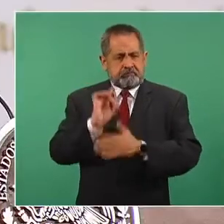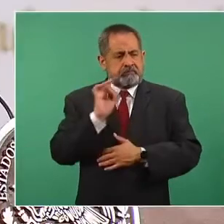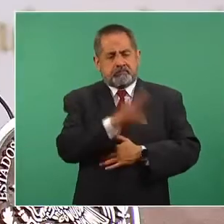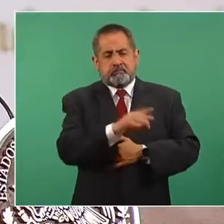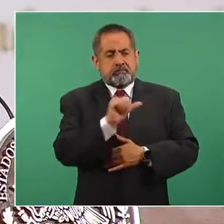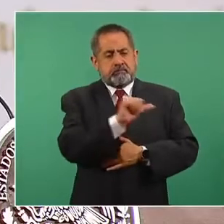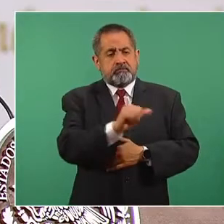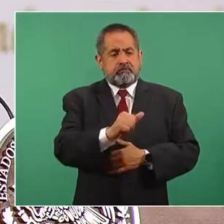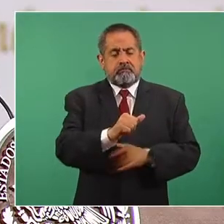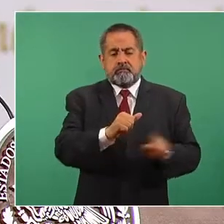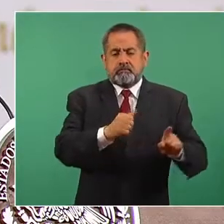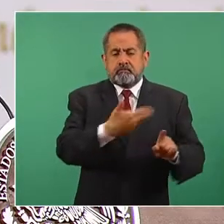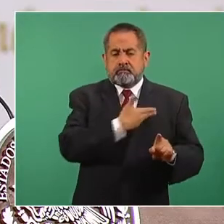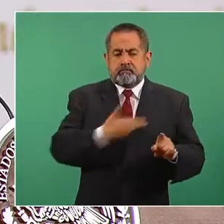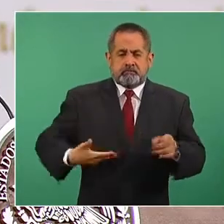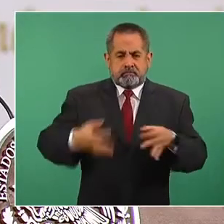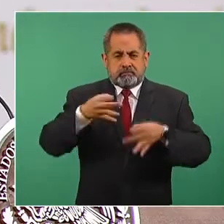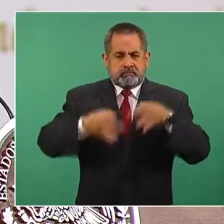al ministro